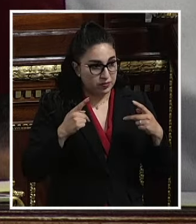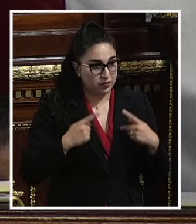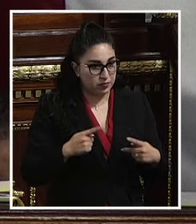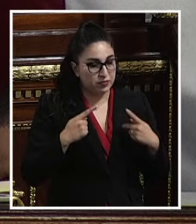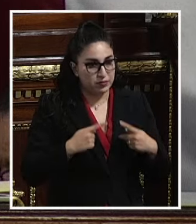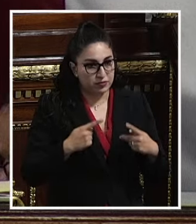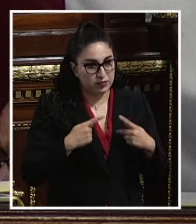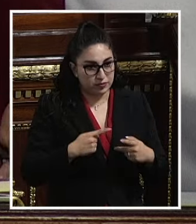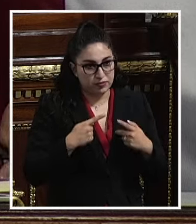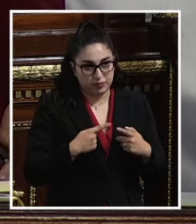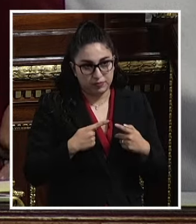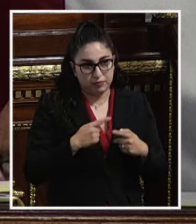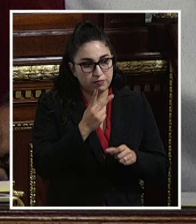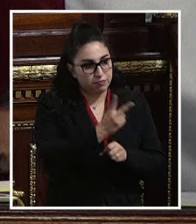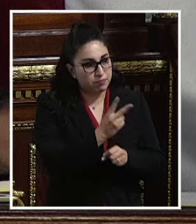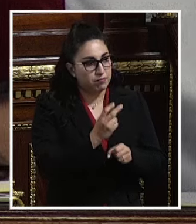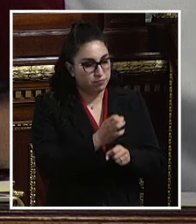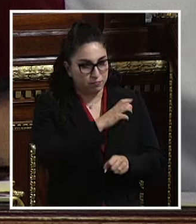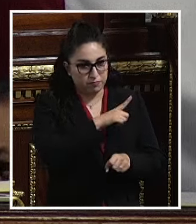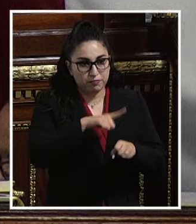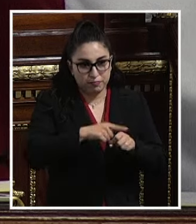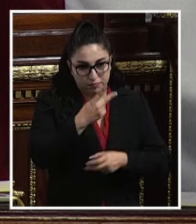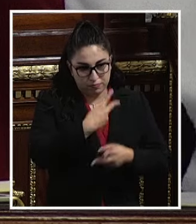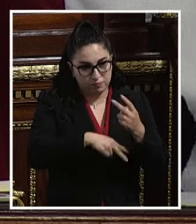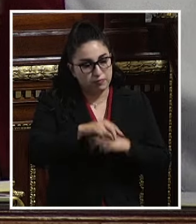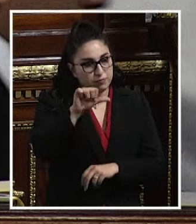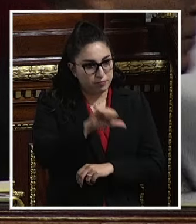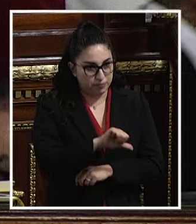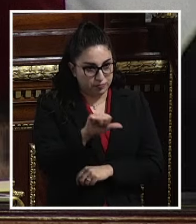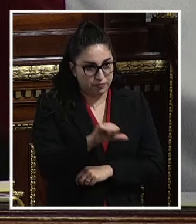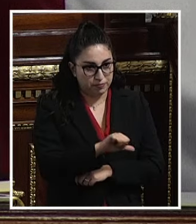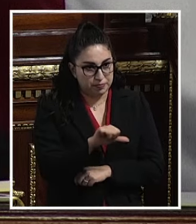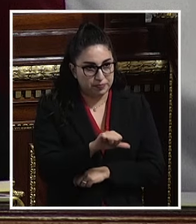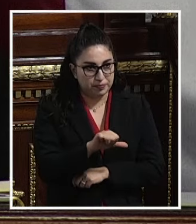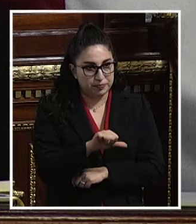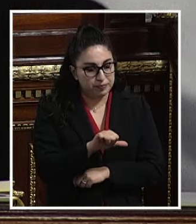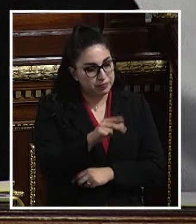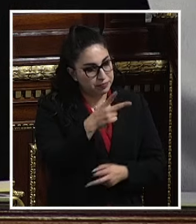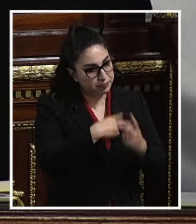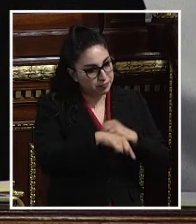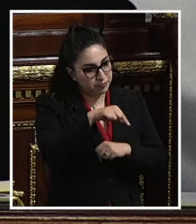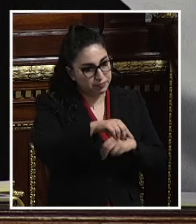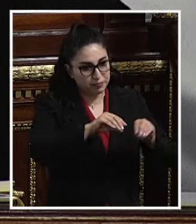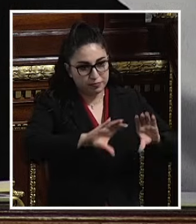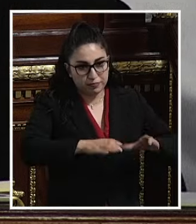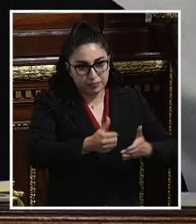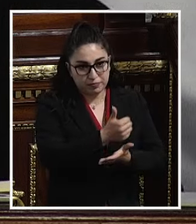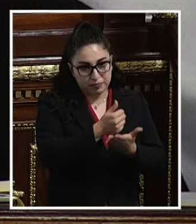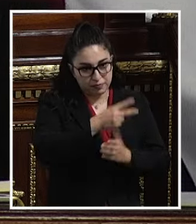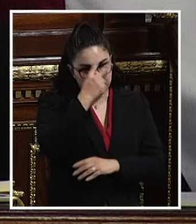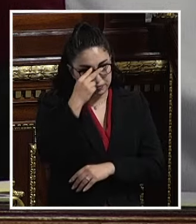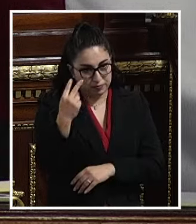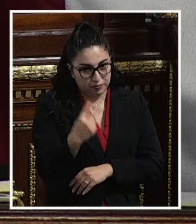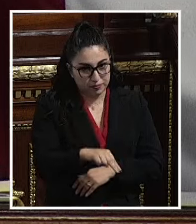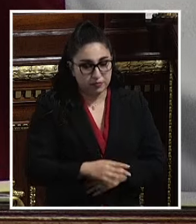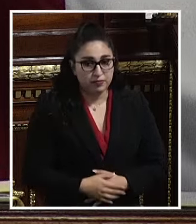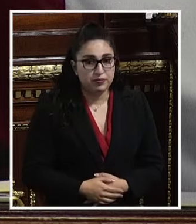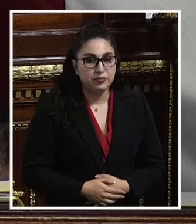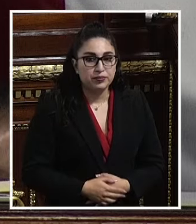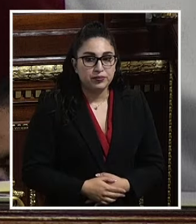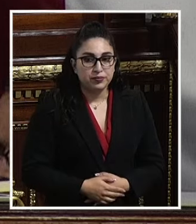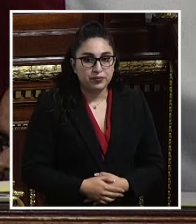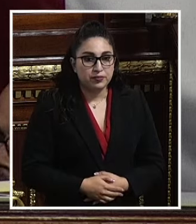todas y todos los invitados que acuden a este recinto legislativo. Con